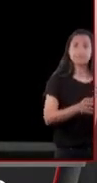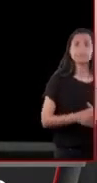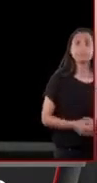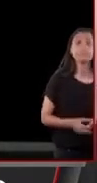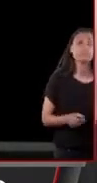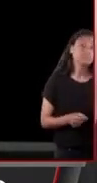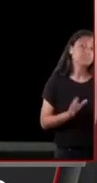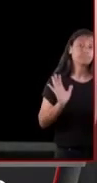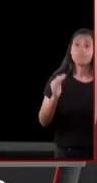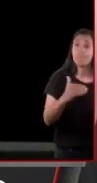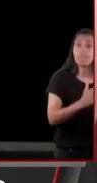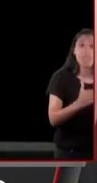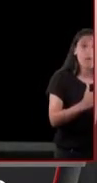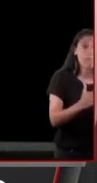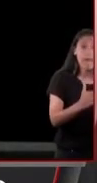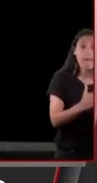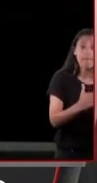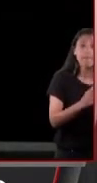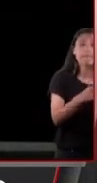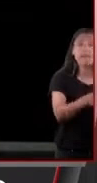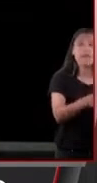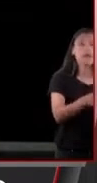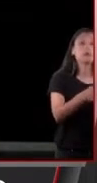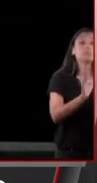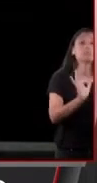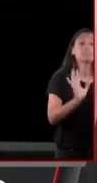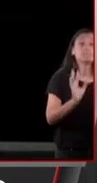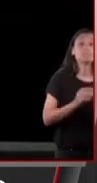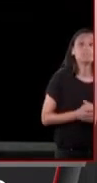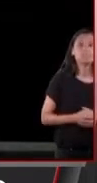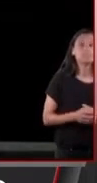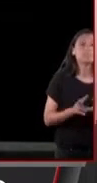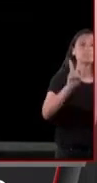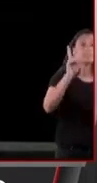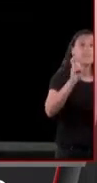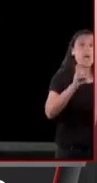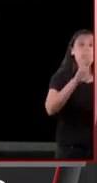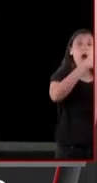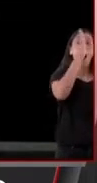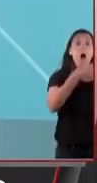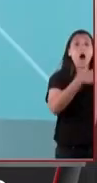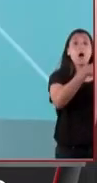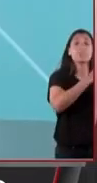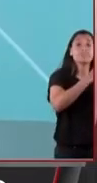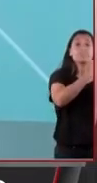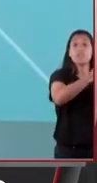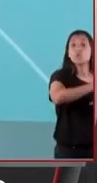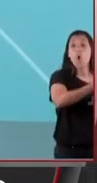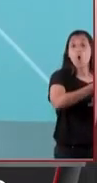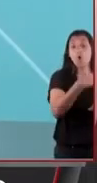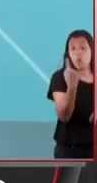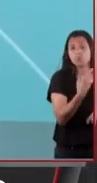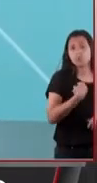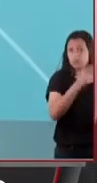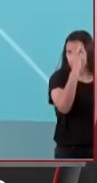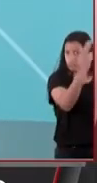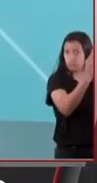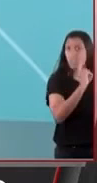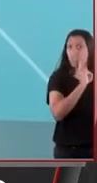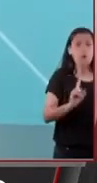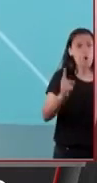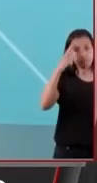las normas. Dijo Uñac esta mañana, nosotros promocionamos la diversificación de la matriz productiva. Habló, bueno, la minería es un tema muy,